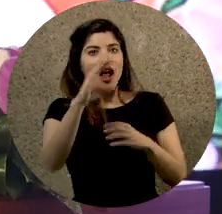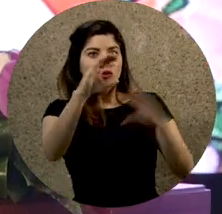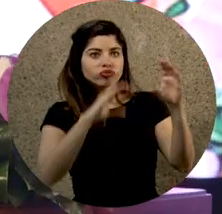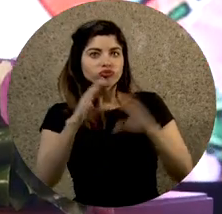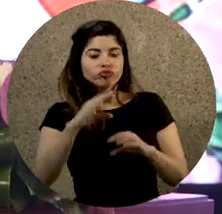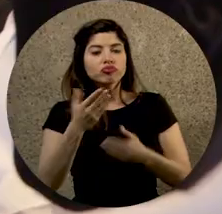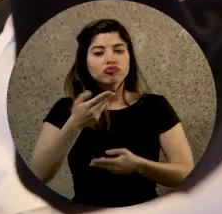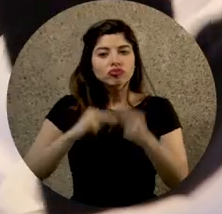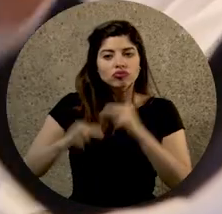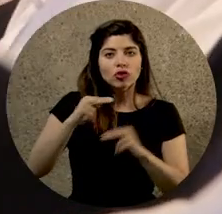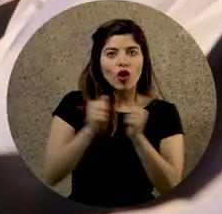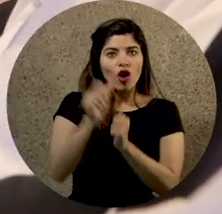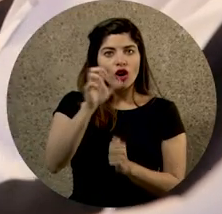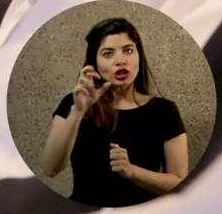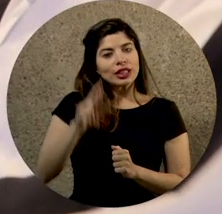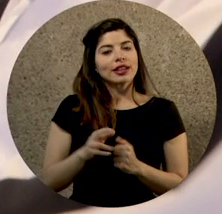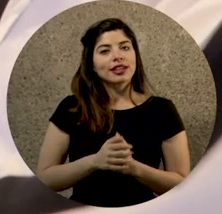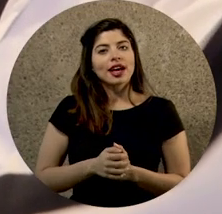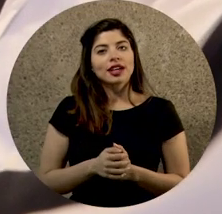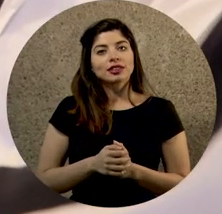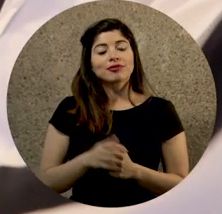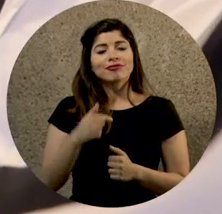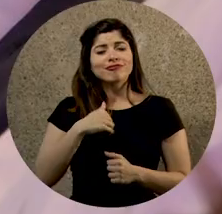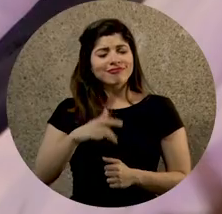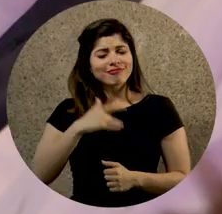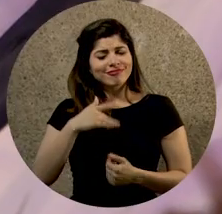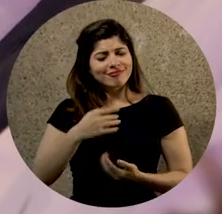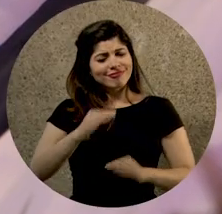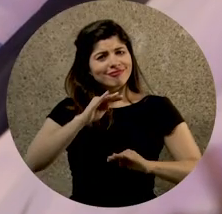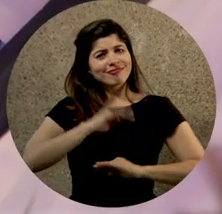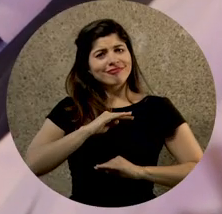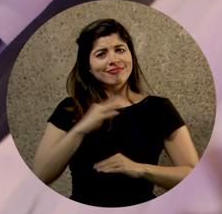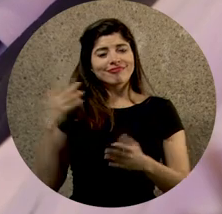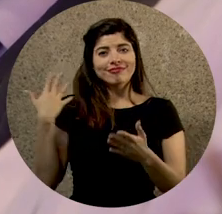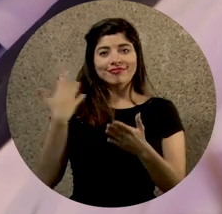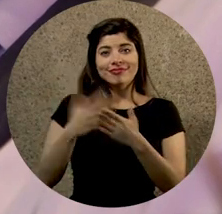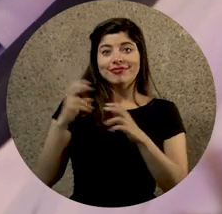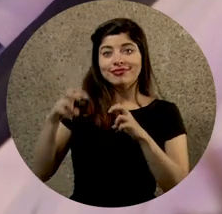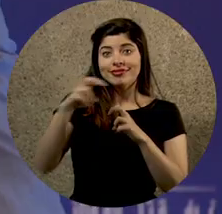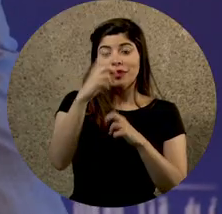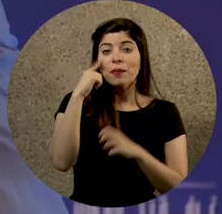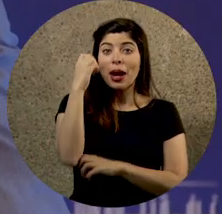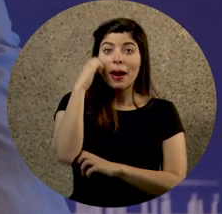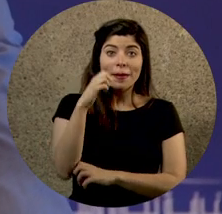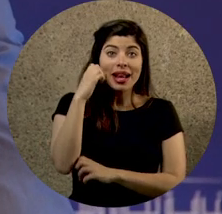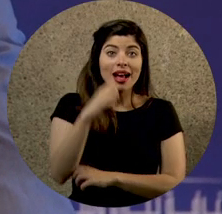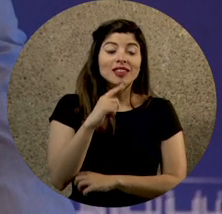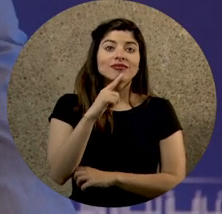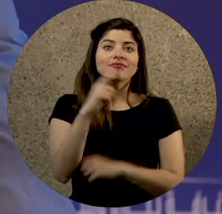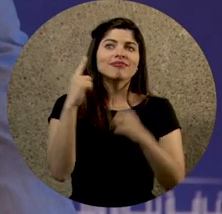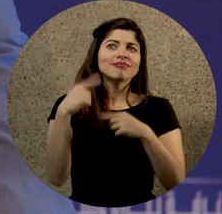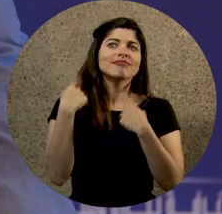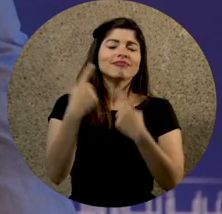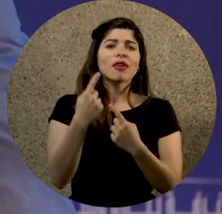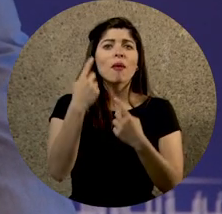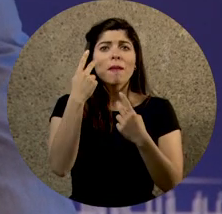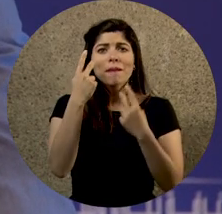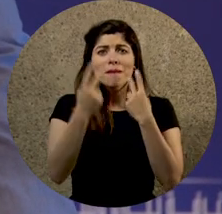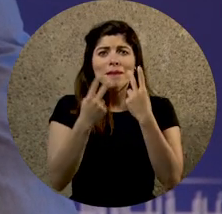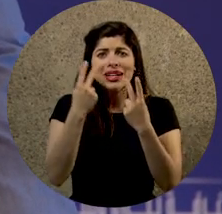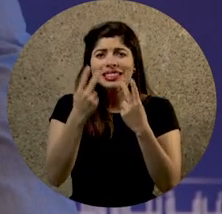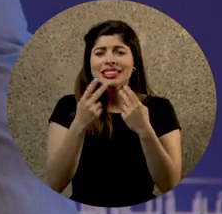y comerciar con Costa Rica. Quedo muy satisfecho después de esta gira por Emiratos Árabes. Ha sido una